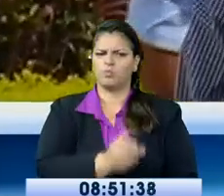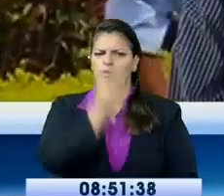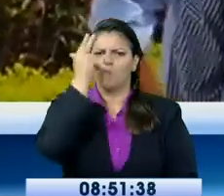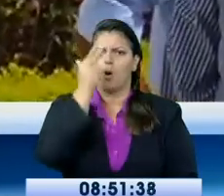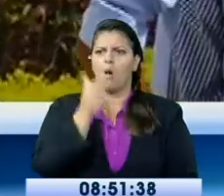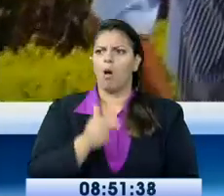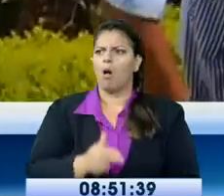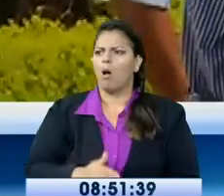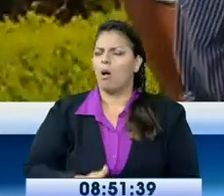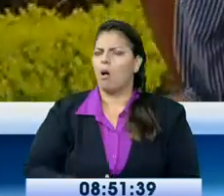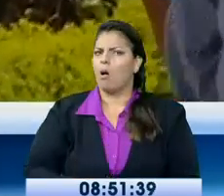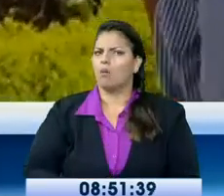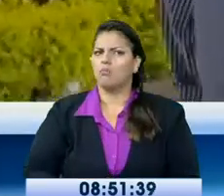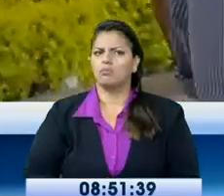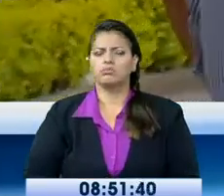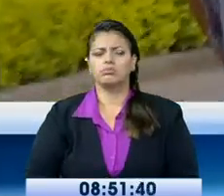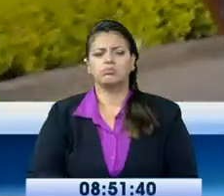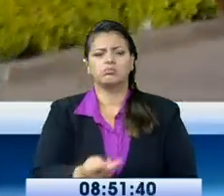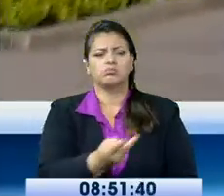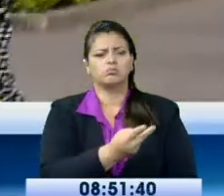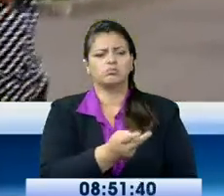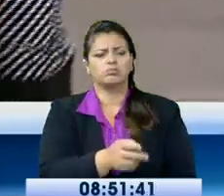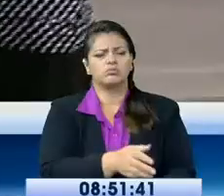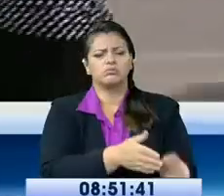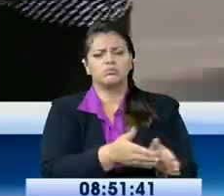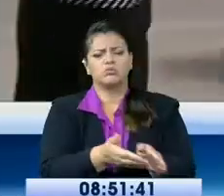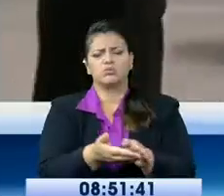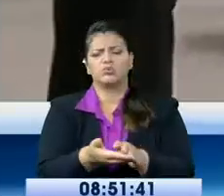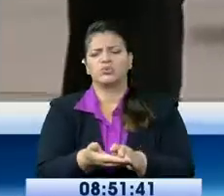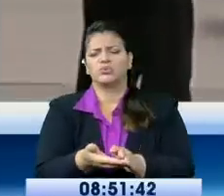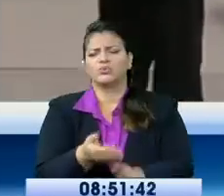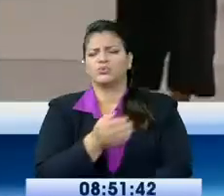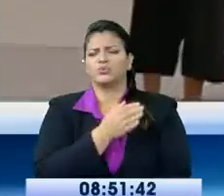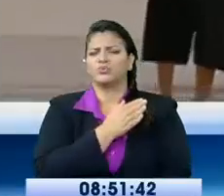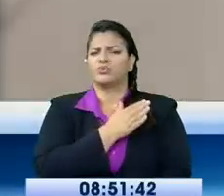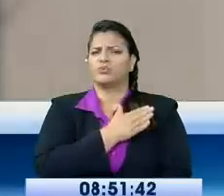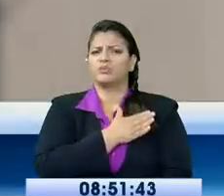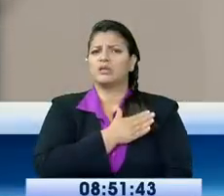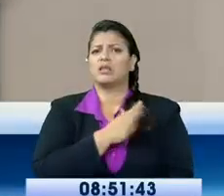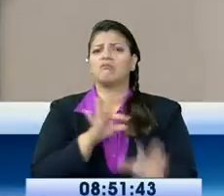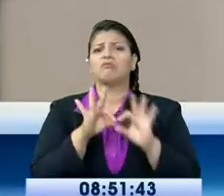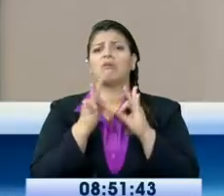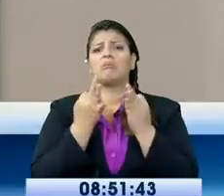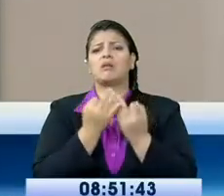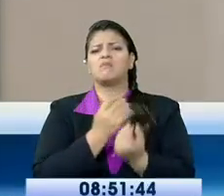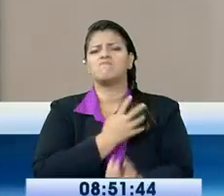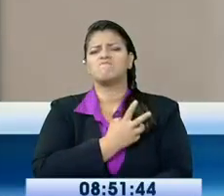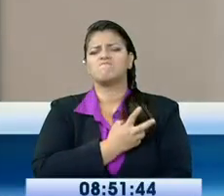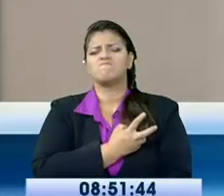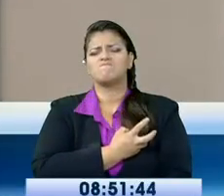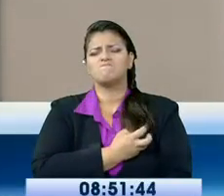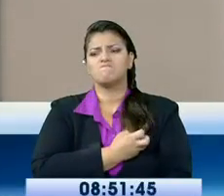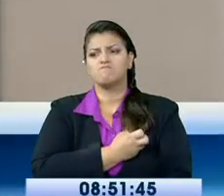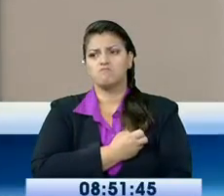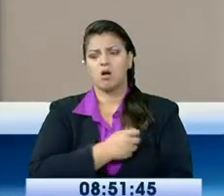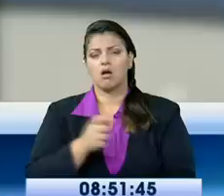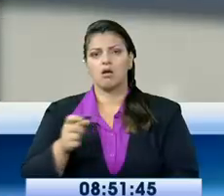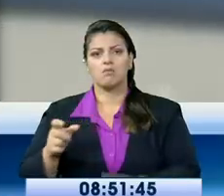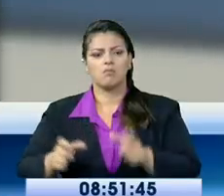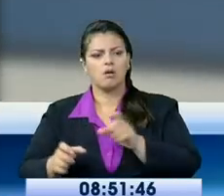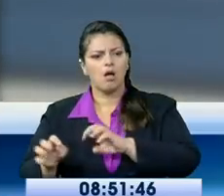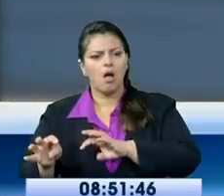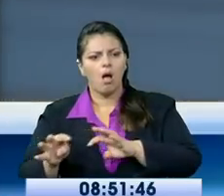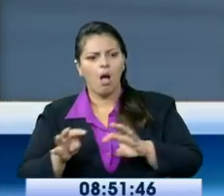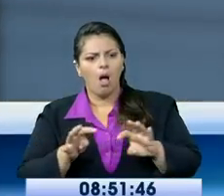que enluta a una familia y conmociona a toda la barriada y amigos que conocían a la pareja